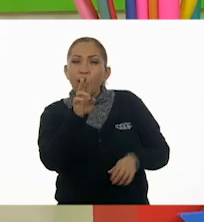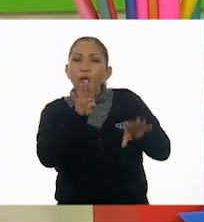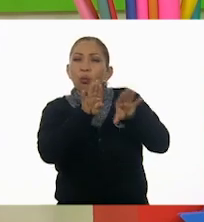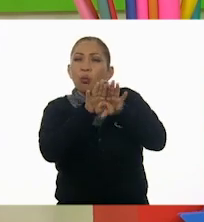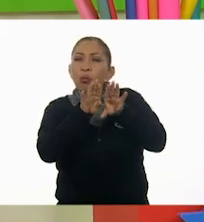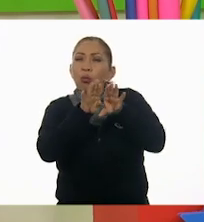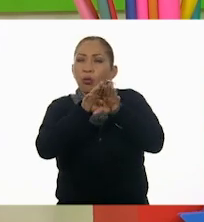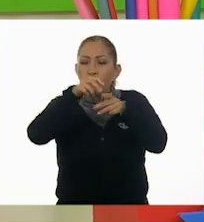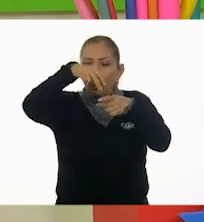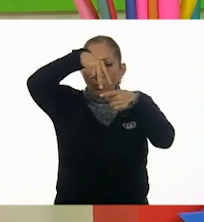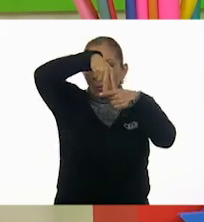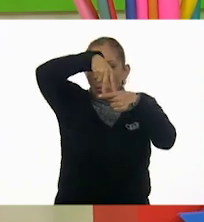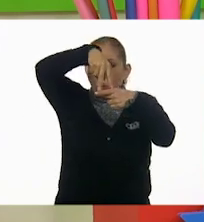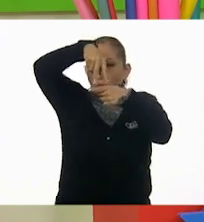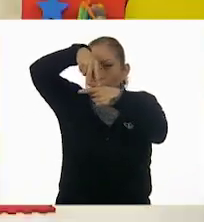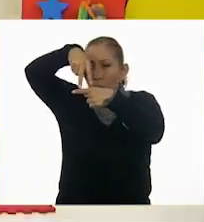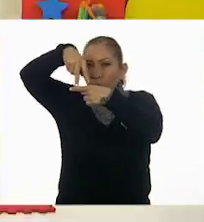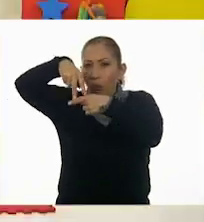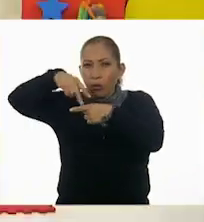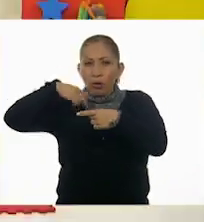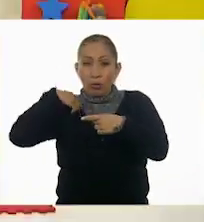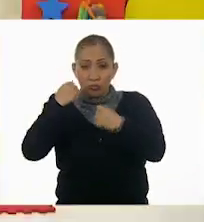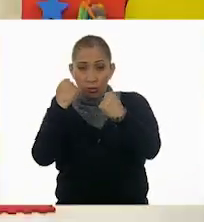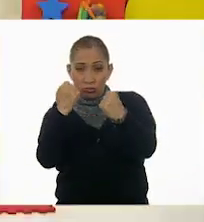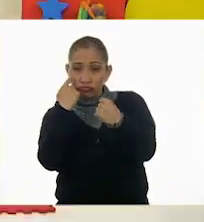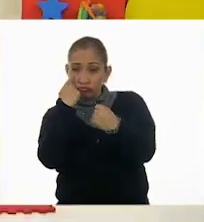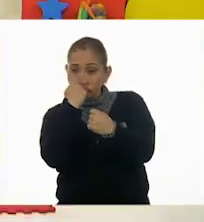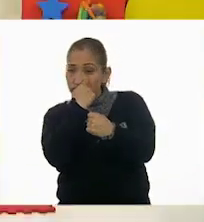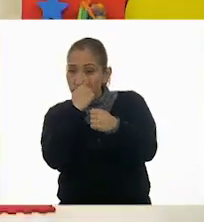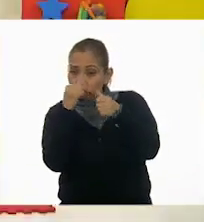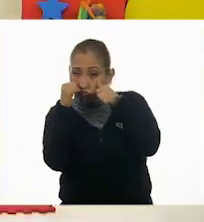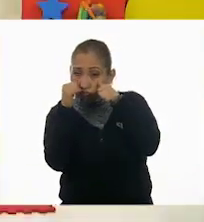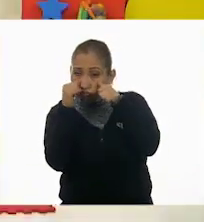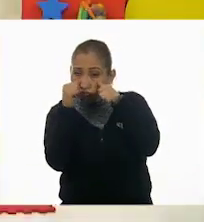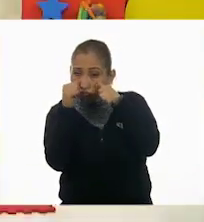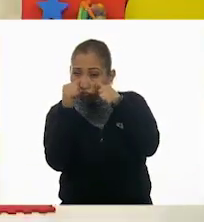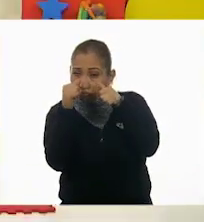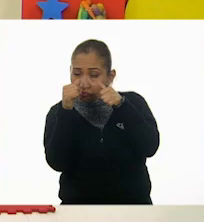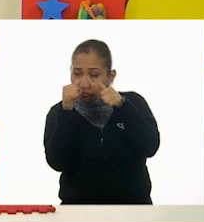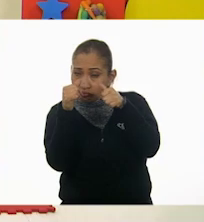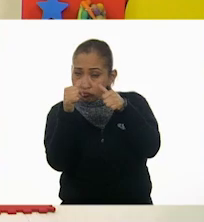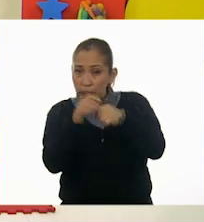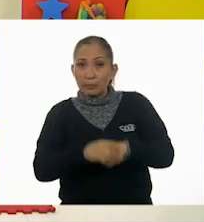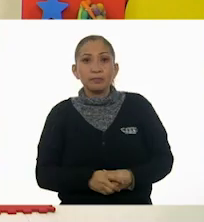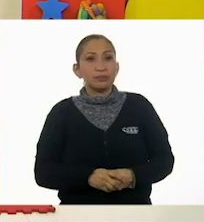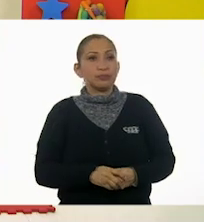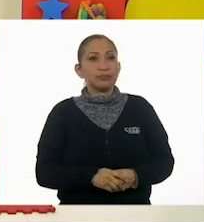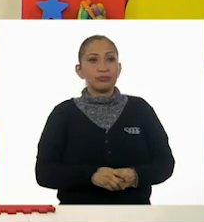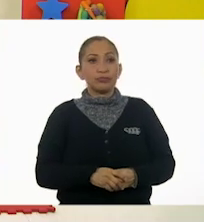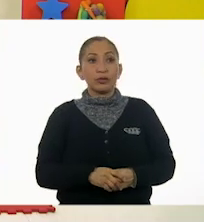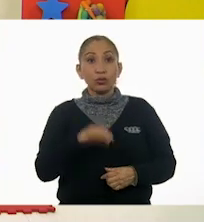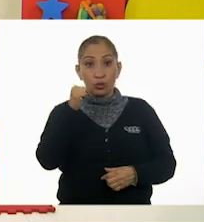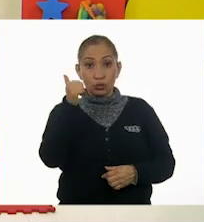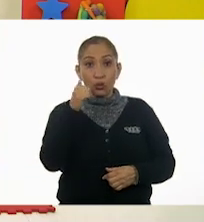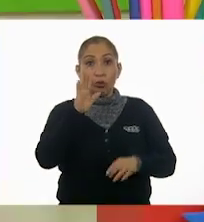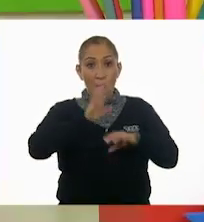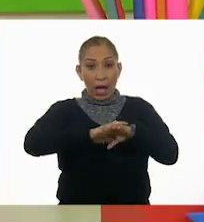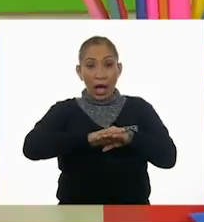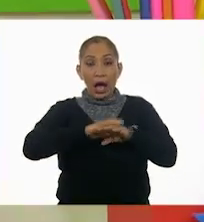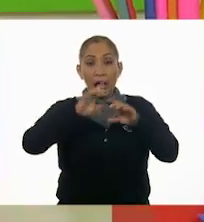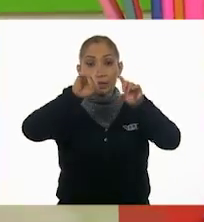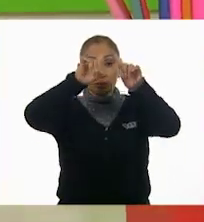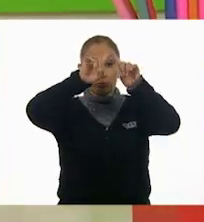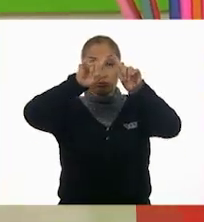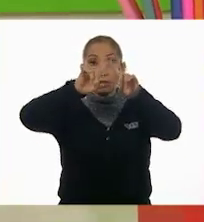las figuras. Necesitamos nuestro poder de observación para esto. Hay una fila más, ¿verdad? Sí,